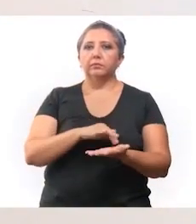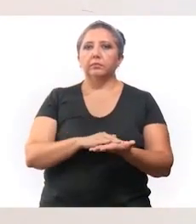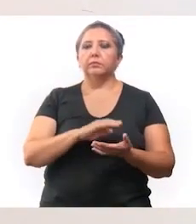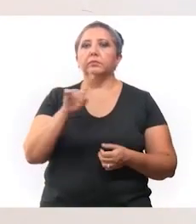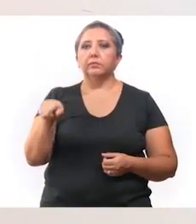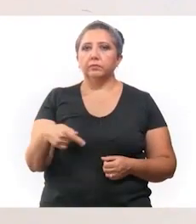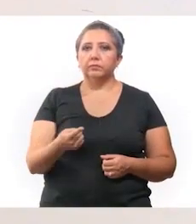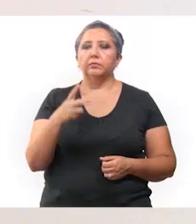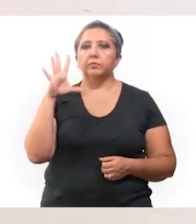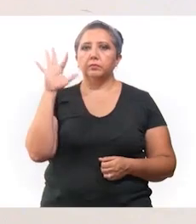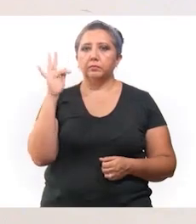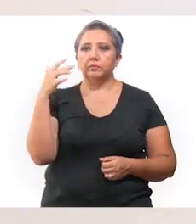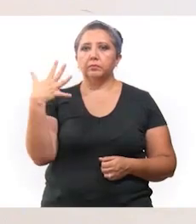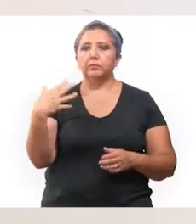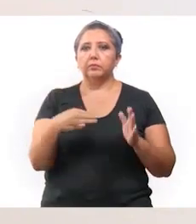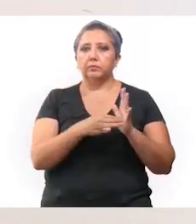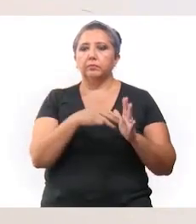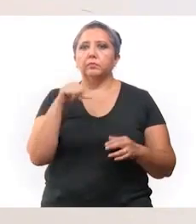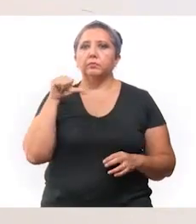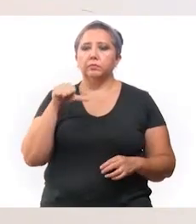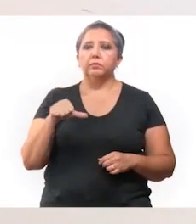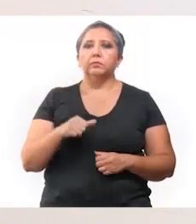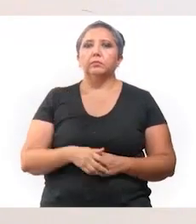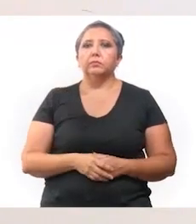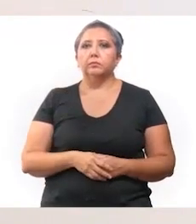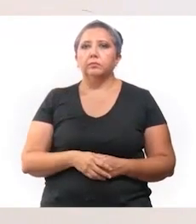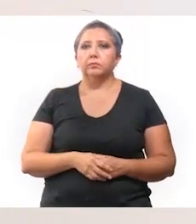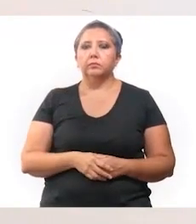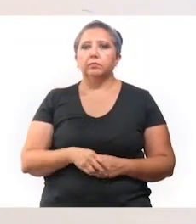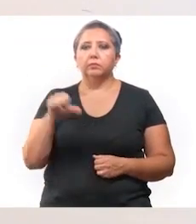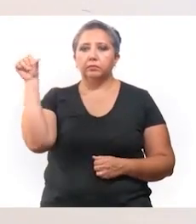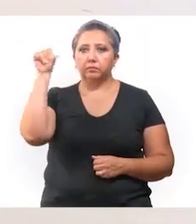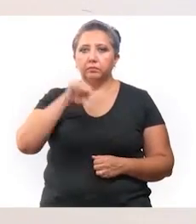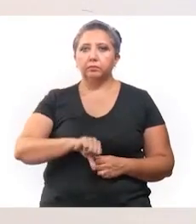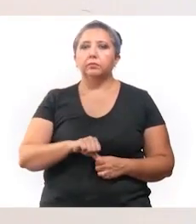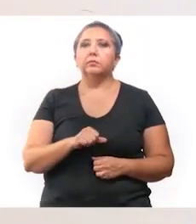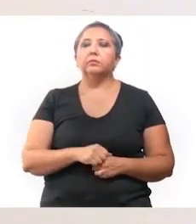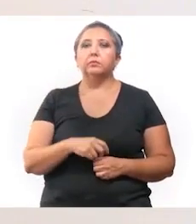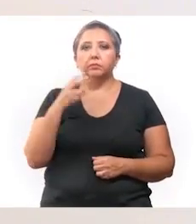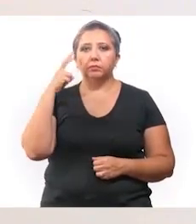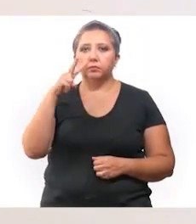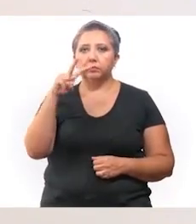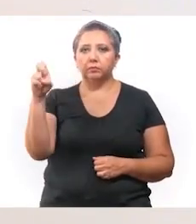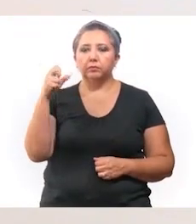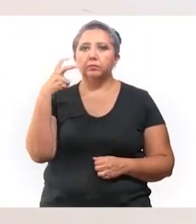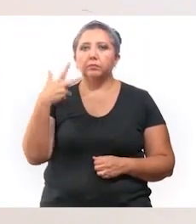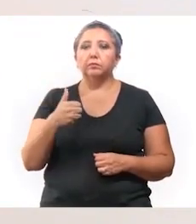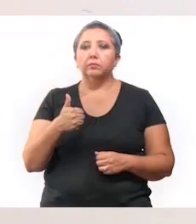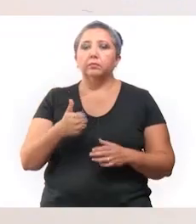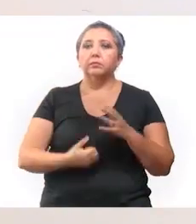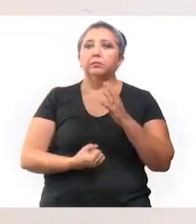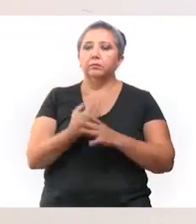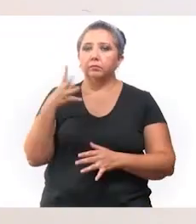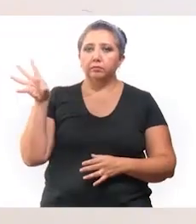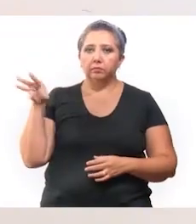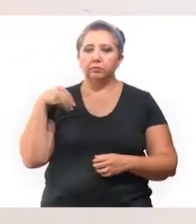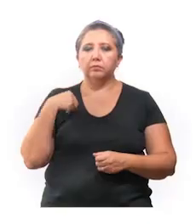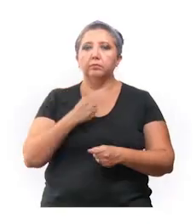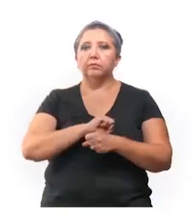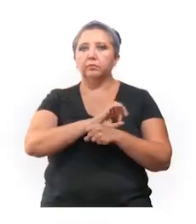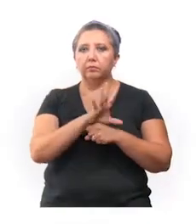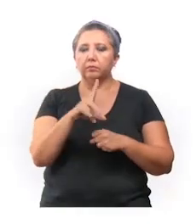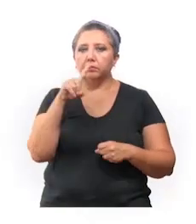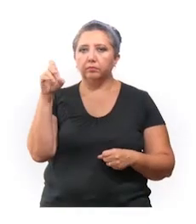contagios registrados, que son 45.016. Hoy se detectaron 206 nuevos contagios de